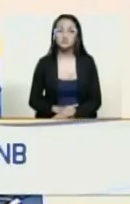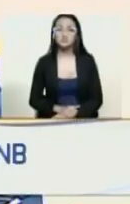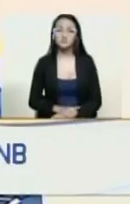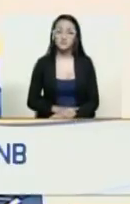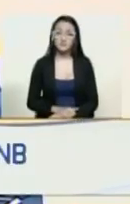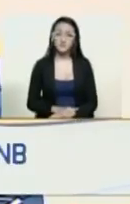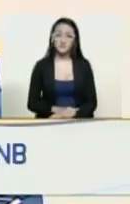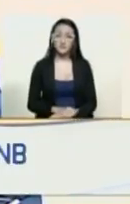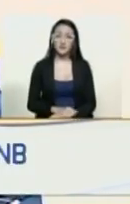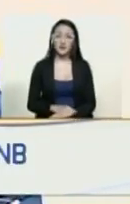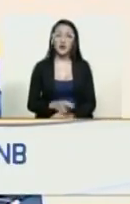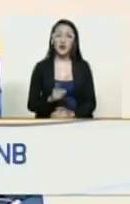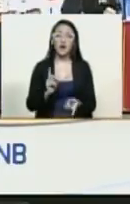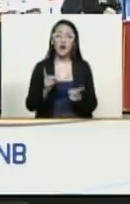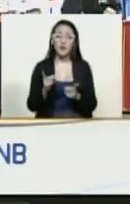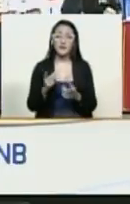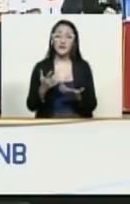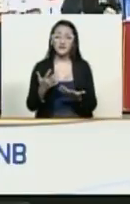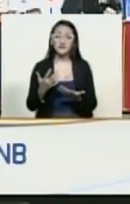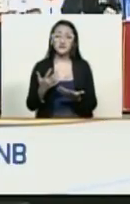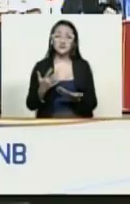lamentablemente a veces tenemos bajas